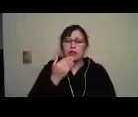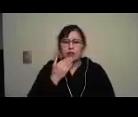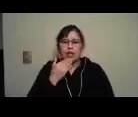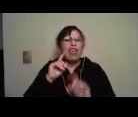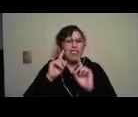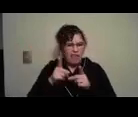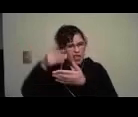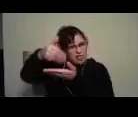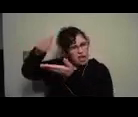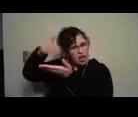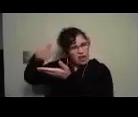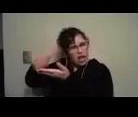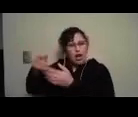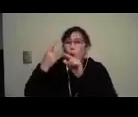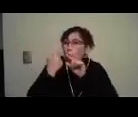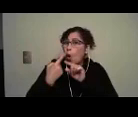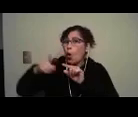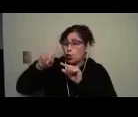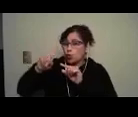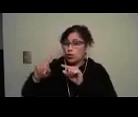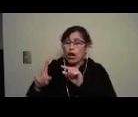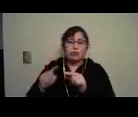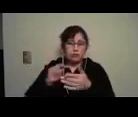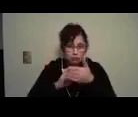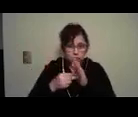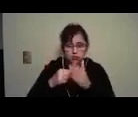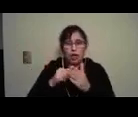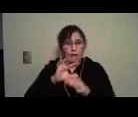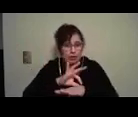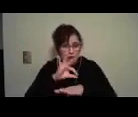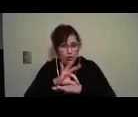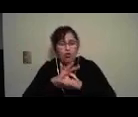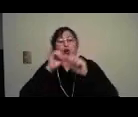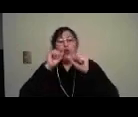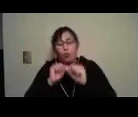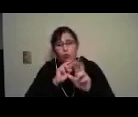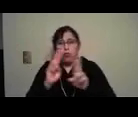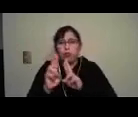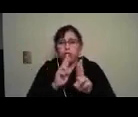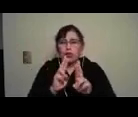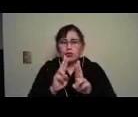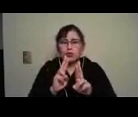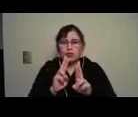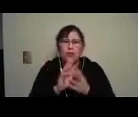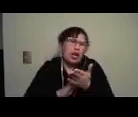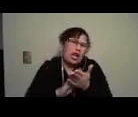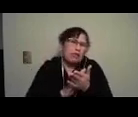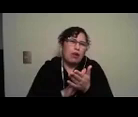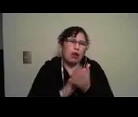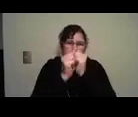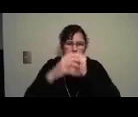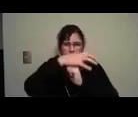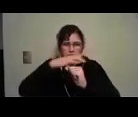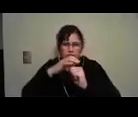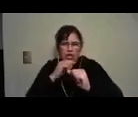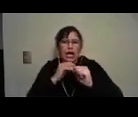otras afecciones que en el fondo puedan estar relacionadas o presentes, como una enfermedad cerebrovascular,